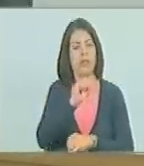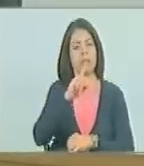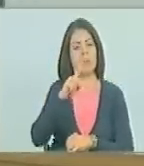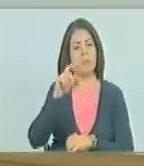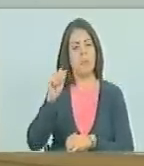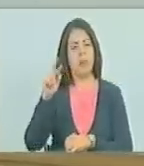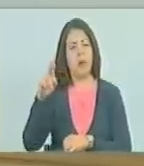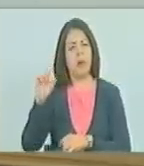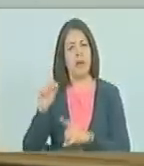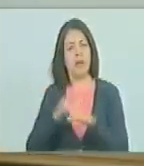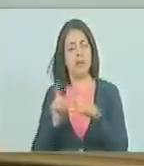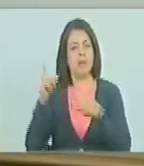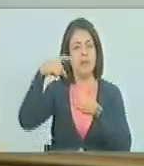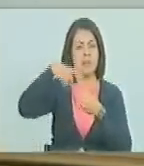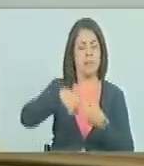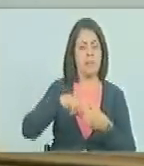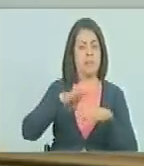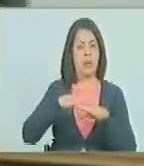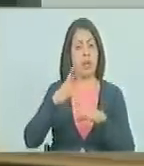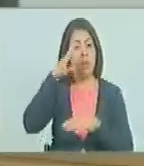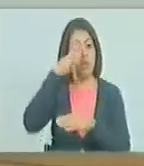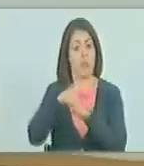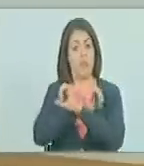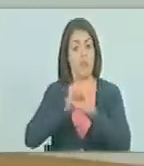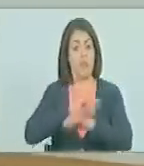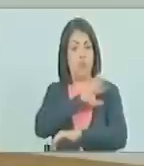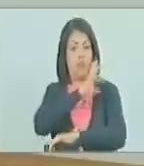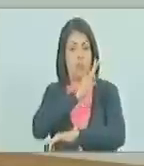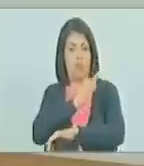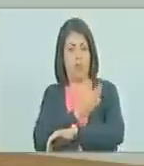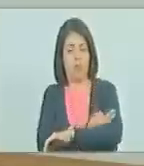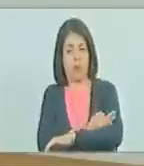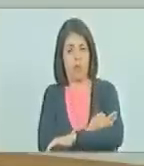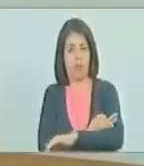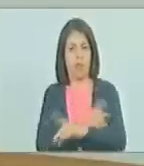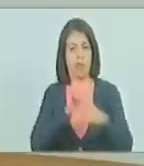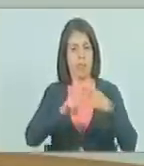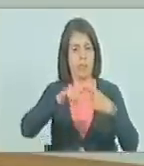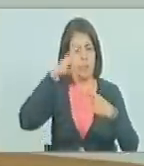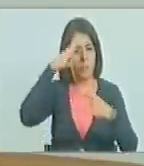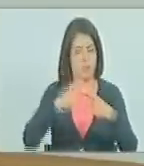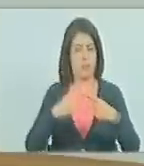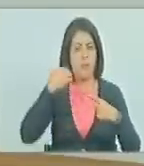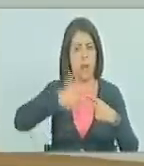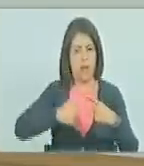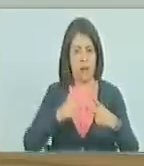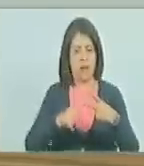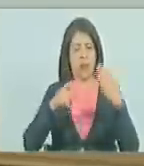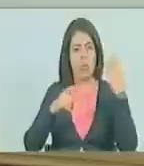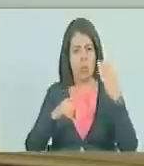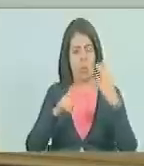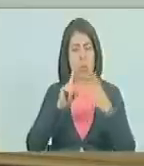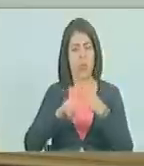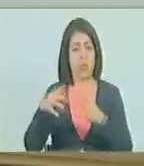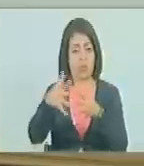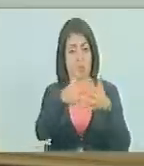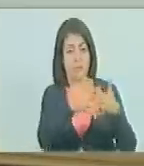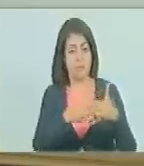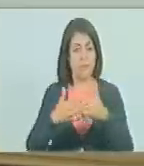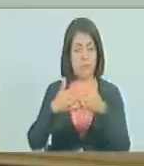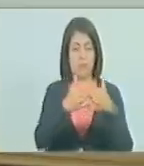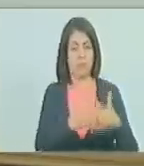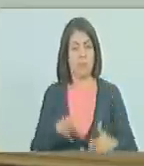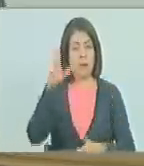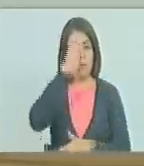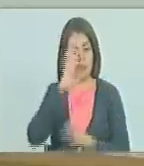está en el libro de Spears, para que una fuerza multinacional conformada por soldados argentinos, colombianos, norteamericanos